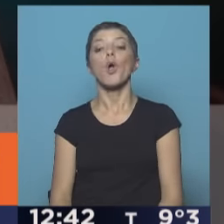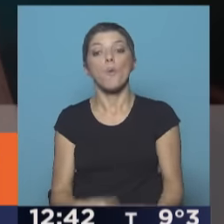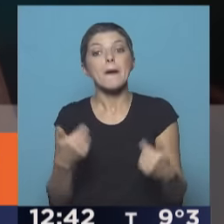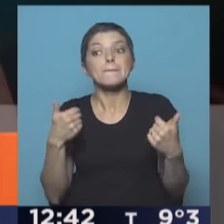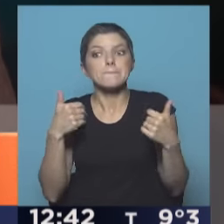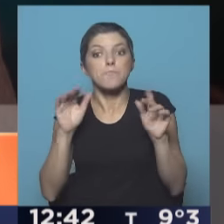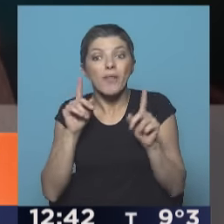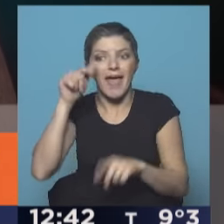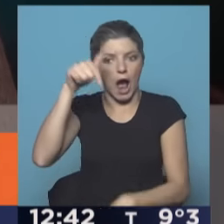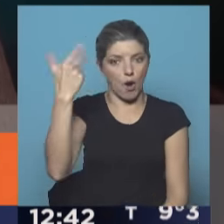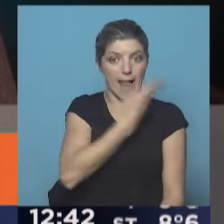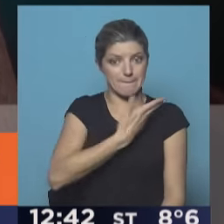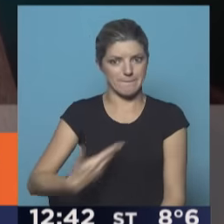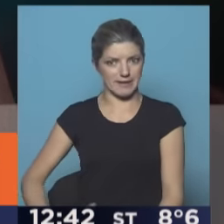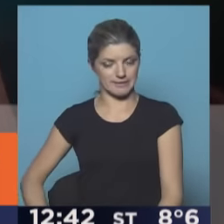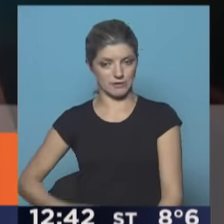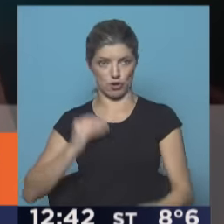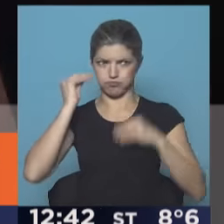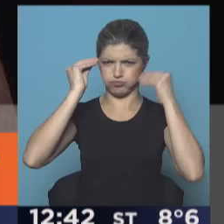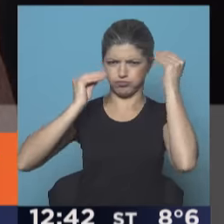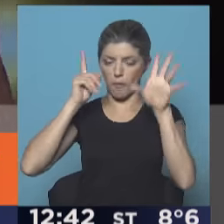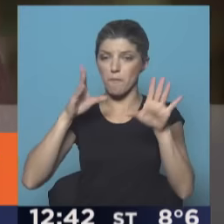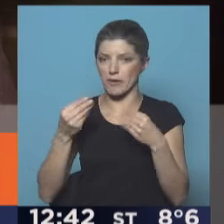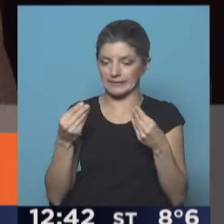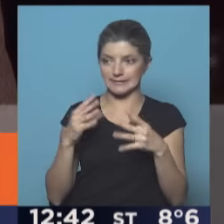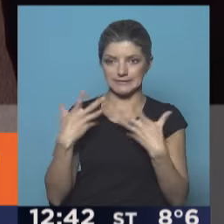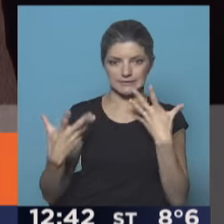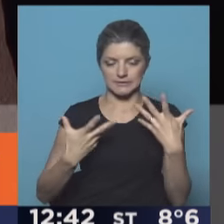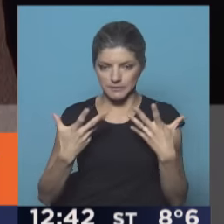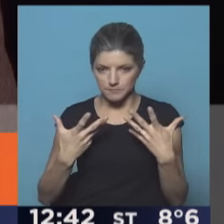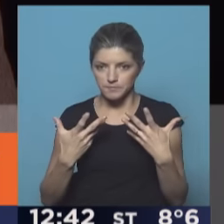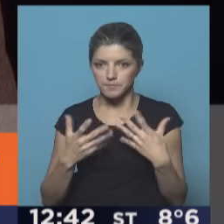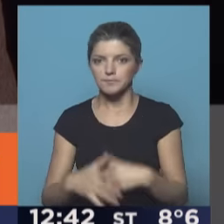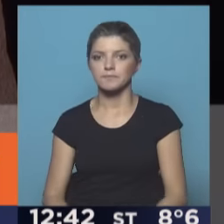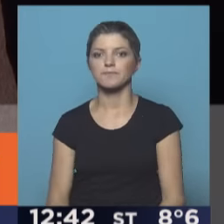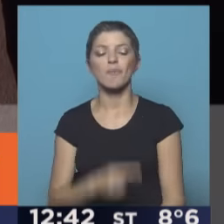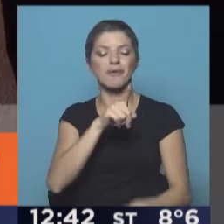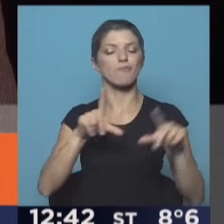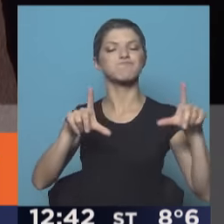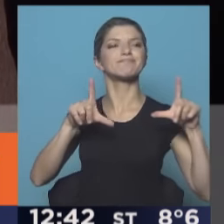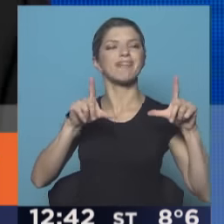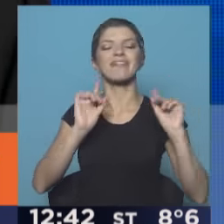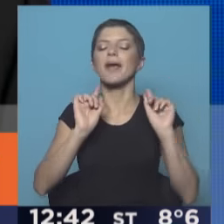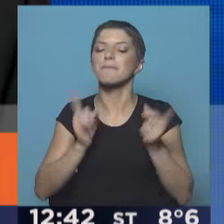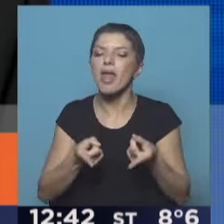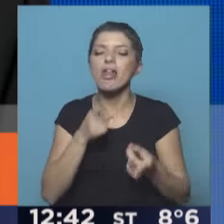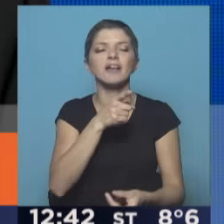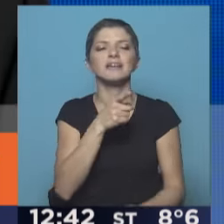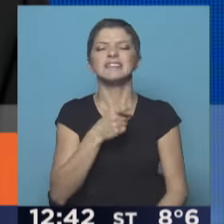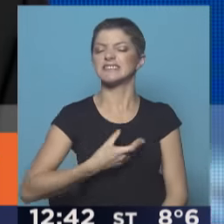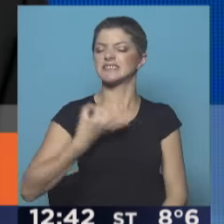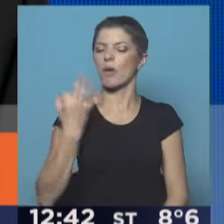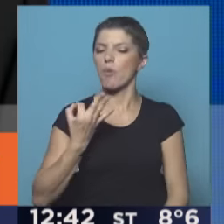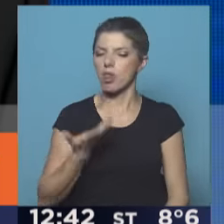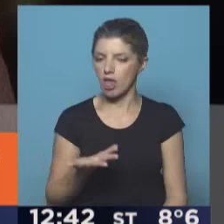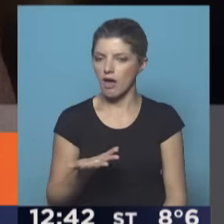erdogan este molesta mucho por por la arrogancia que tiene y por eh por por esa seguridad que tiene que haber